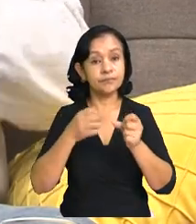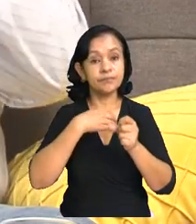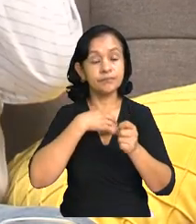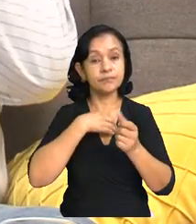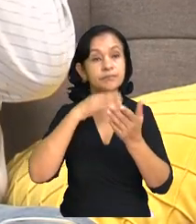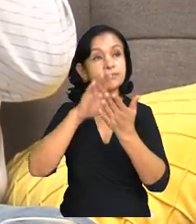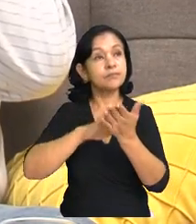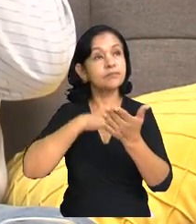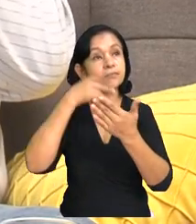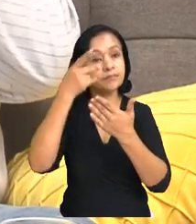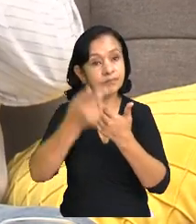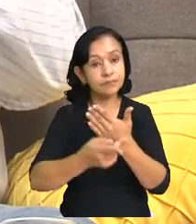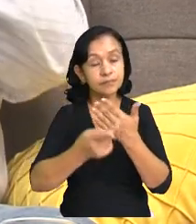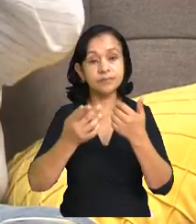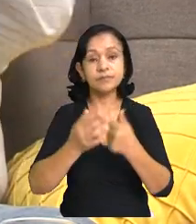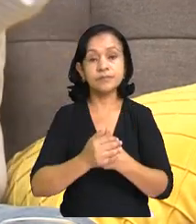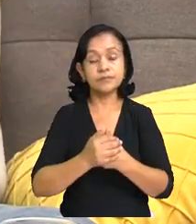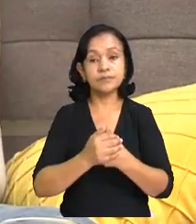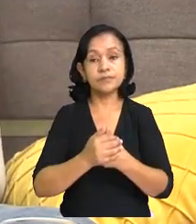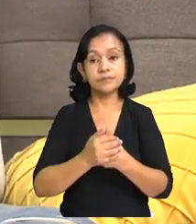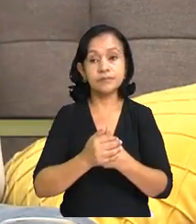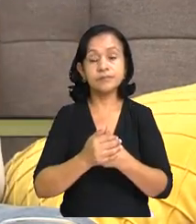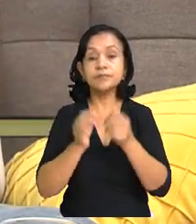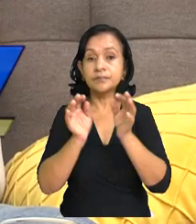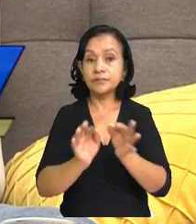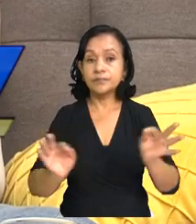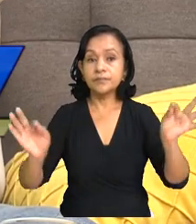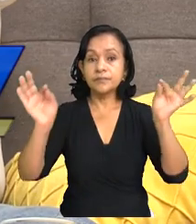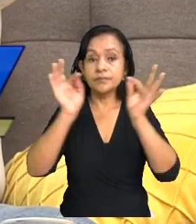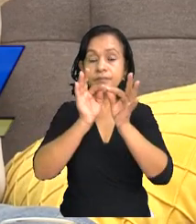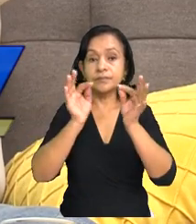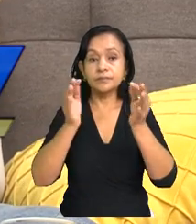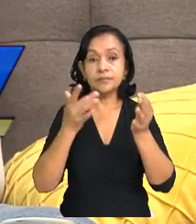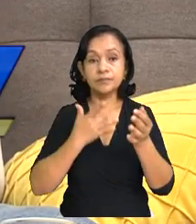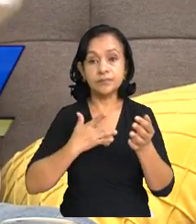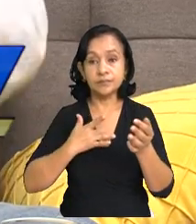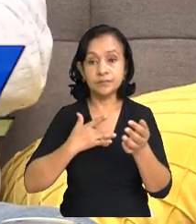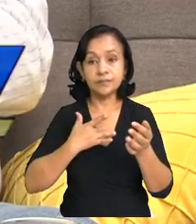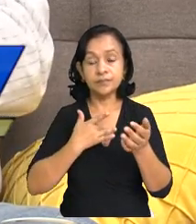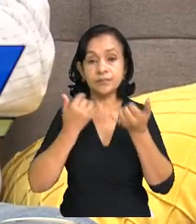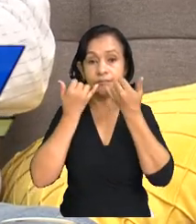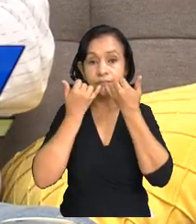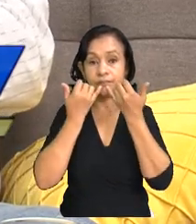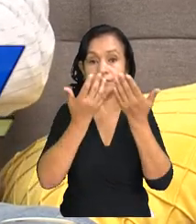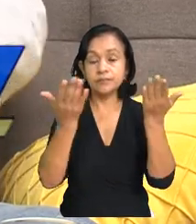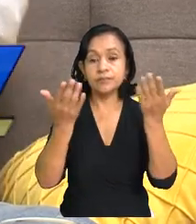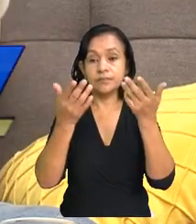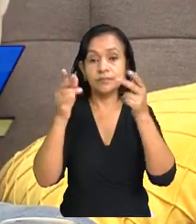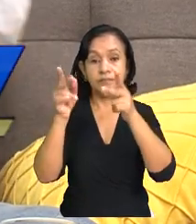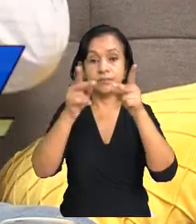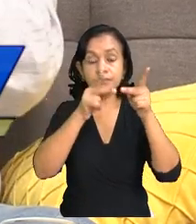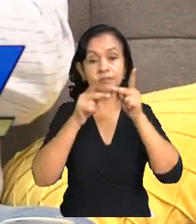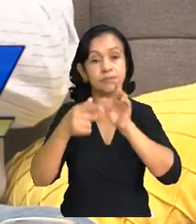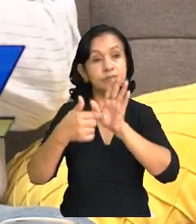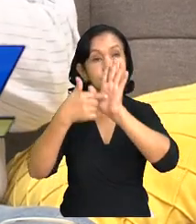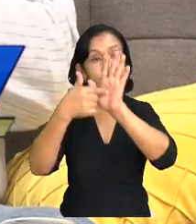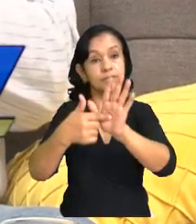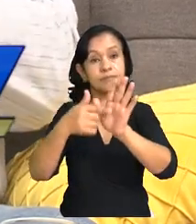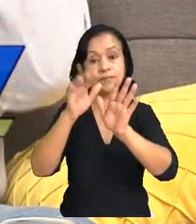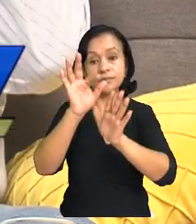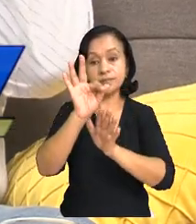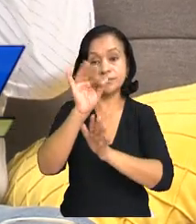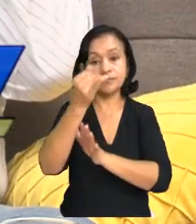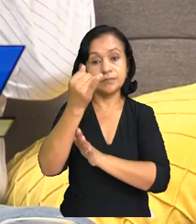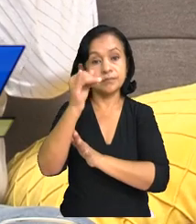programas. Sí. Pero, principalmente, estamos en condiciones para informar con la comunidad. Por ejemplo, el FICE va a